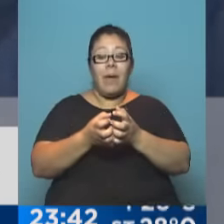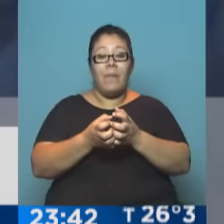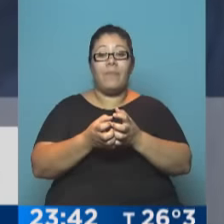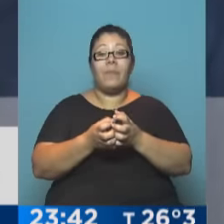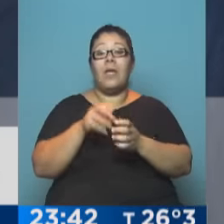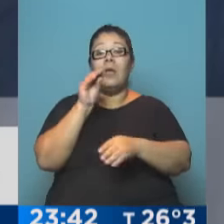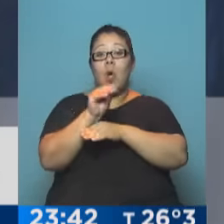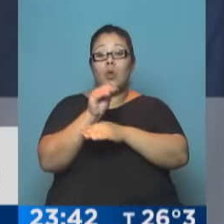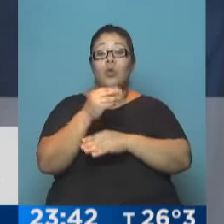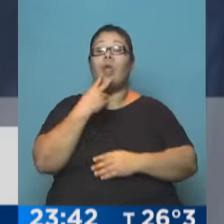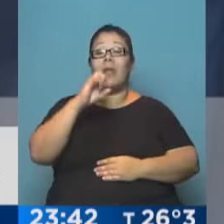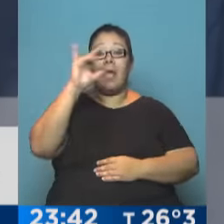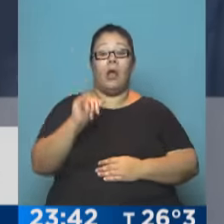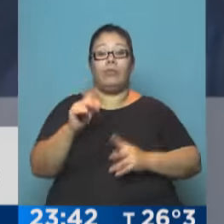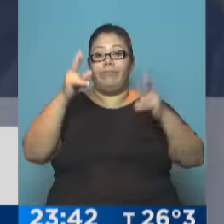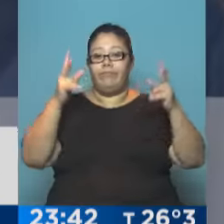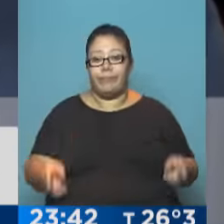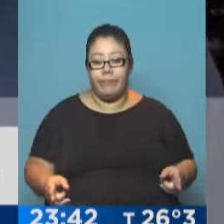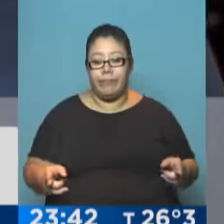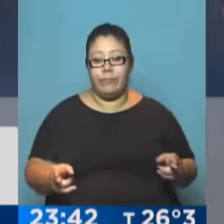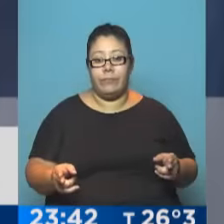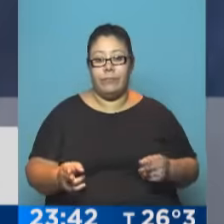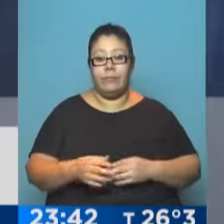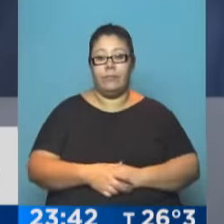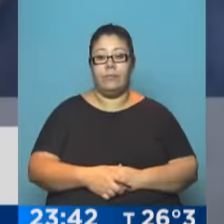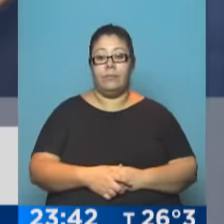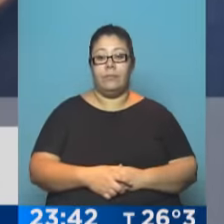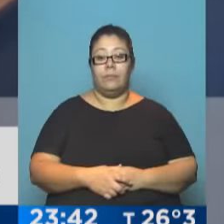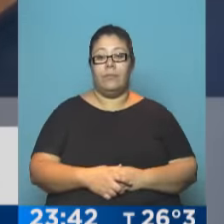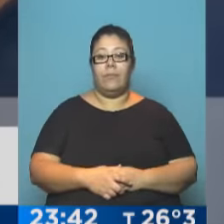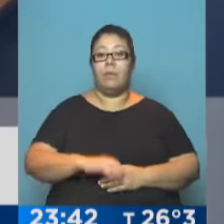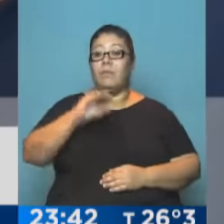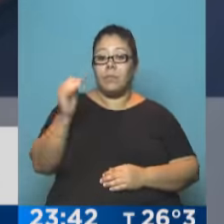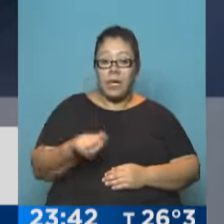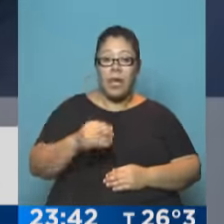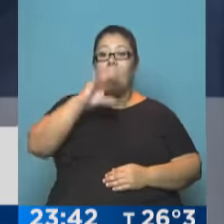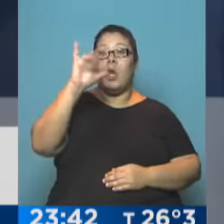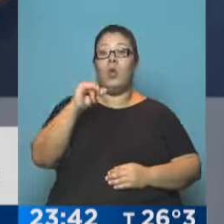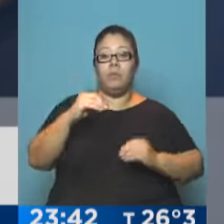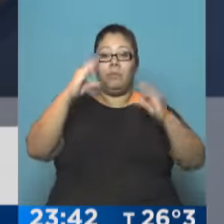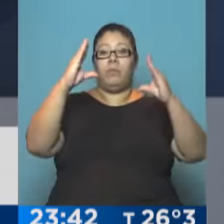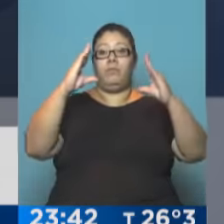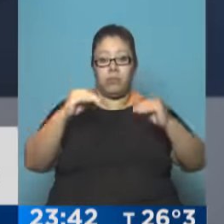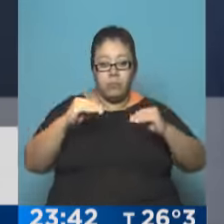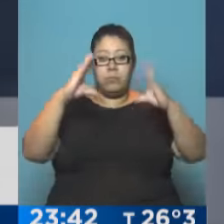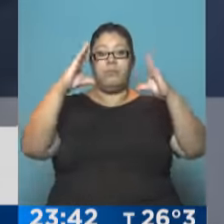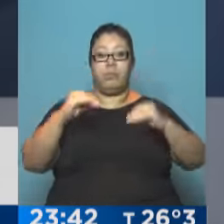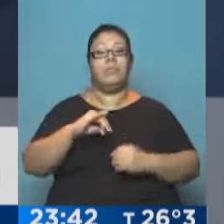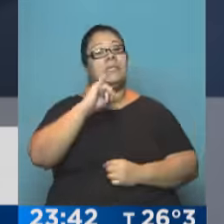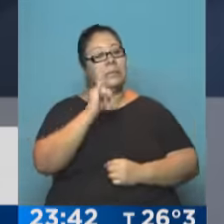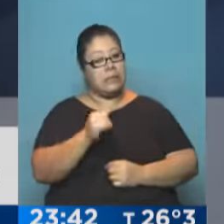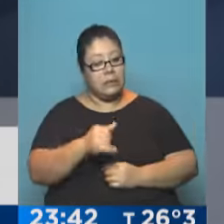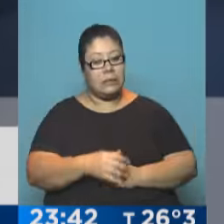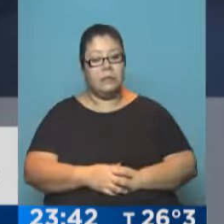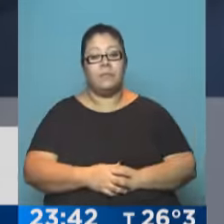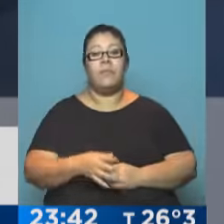suministro de energía no sirva, sea obsoleto. Es intermitente, o sea, le viene la luz, se va, se la devuelve. Ahora, mira, como te